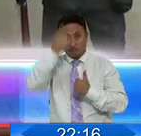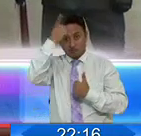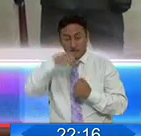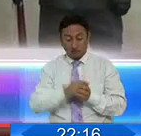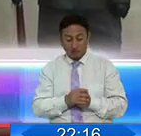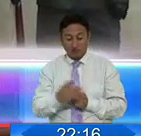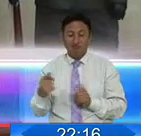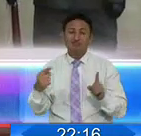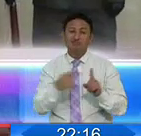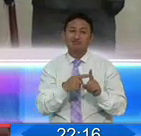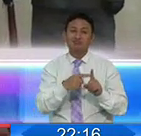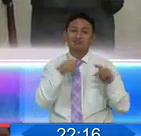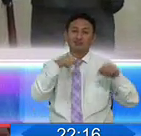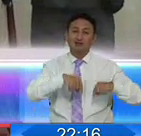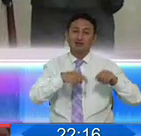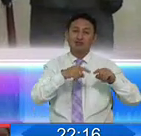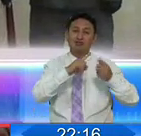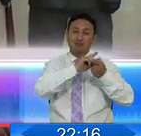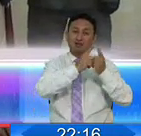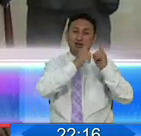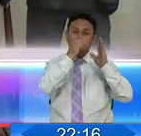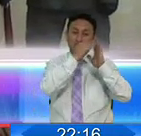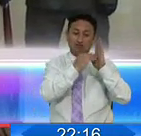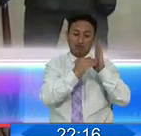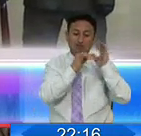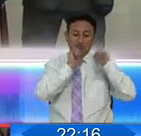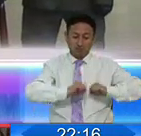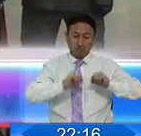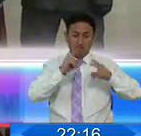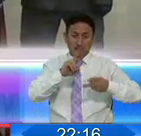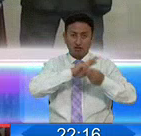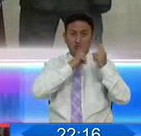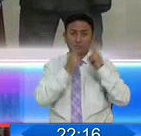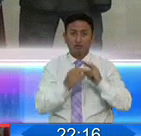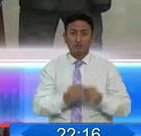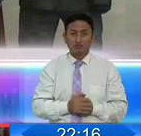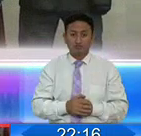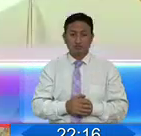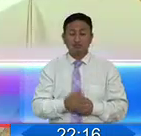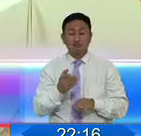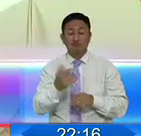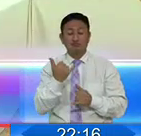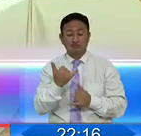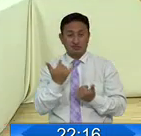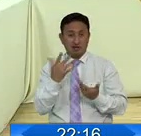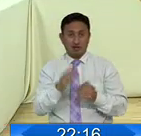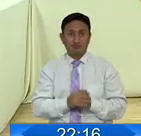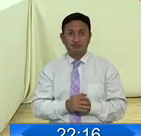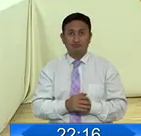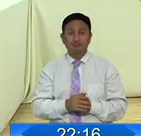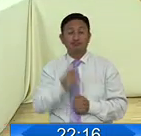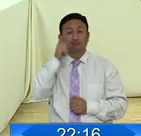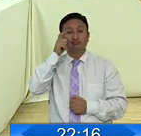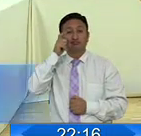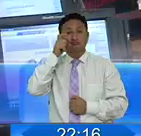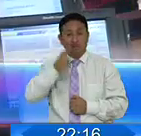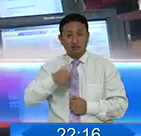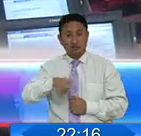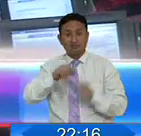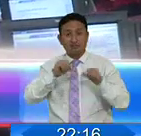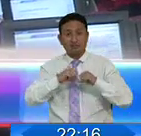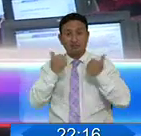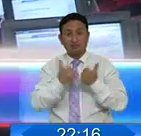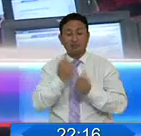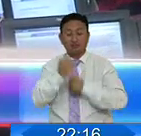trabajo en el tema de los cambios de orden del día eso tiene que estar una reforma ya de la función legislativa que no se ha tratado en el ámbito de fiscalización la asamblea deberá